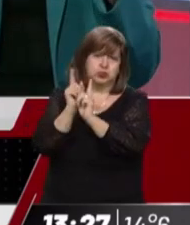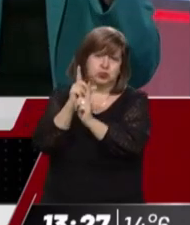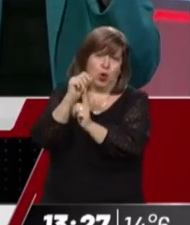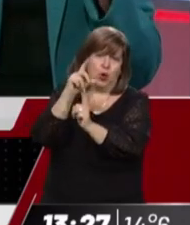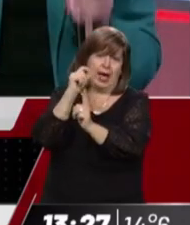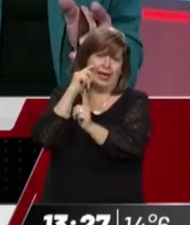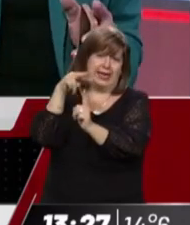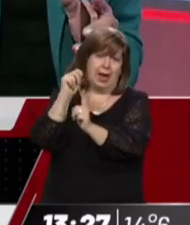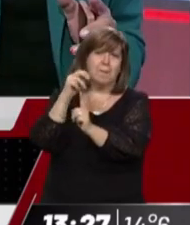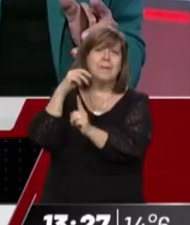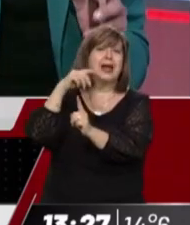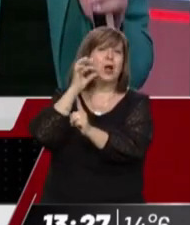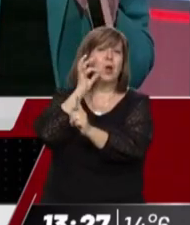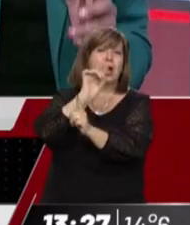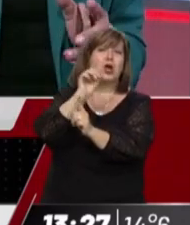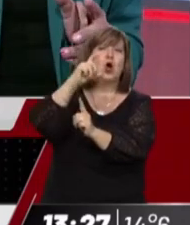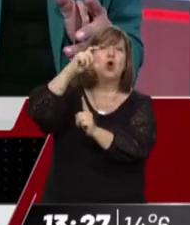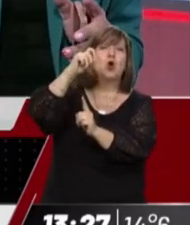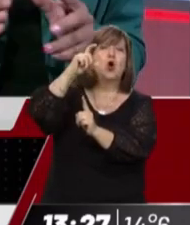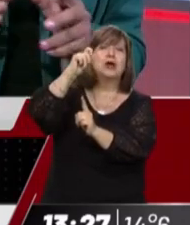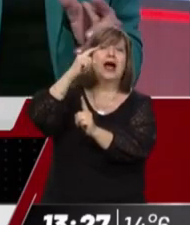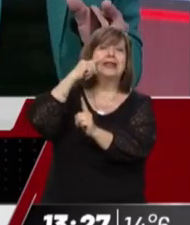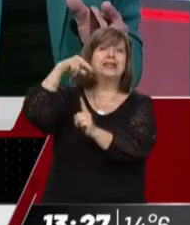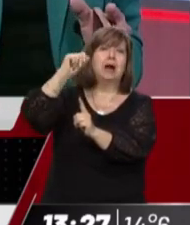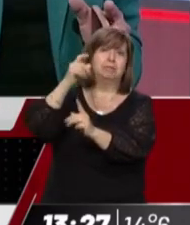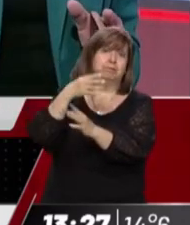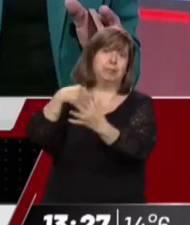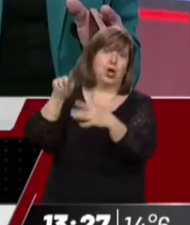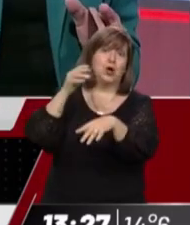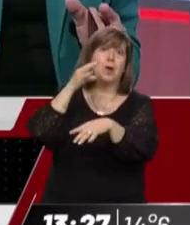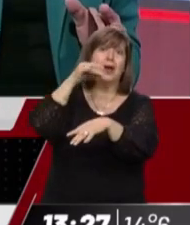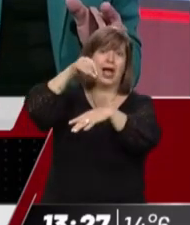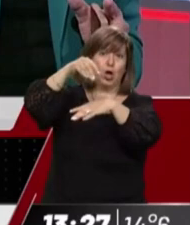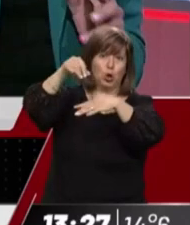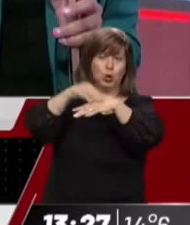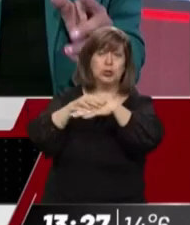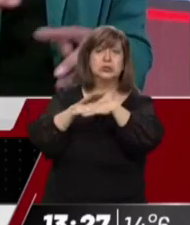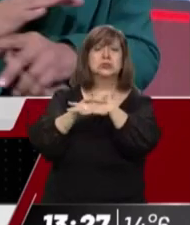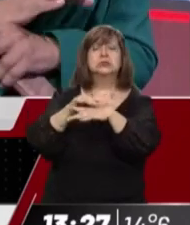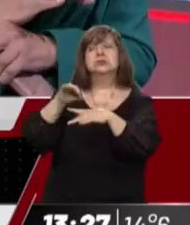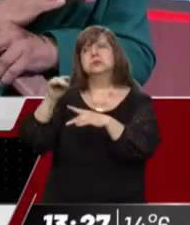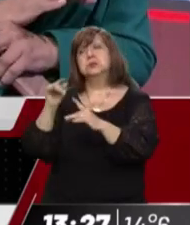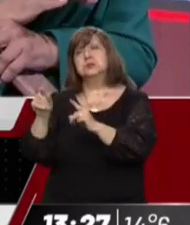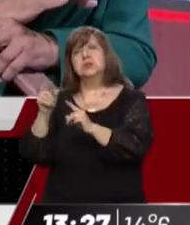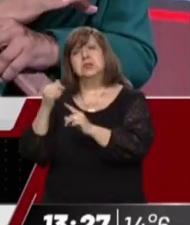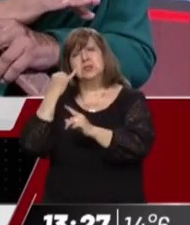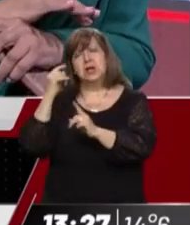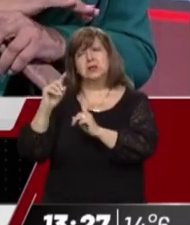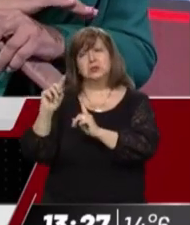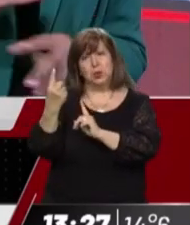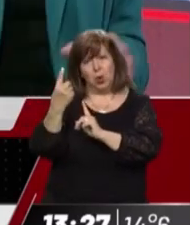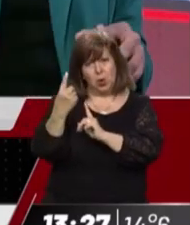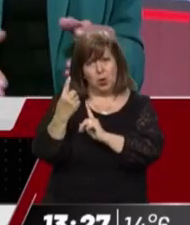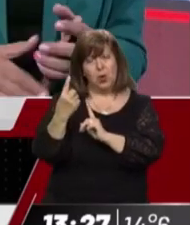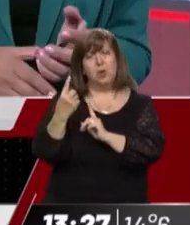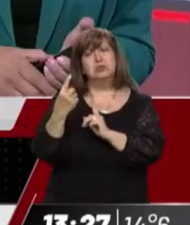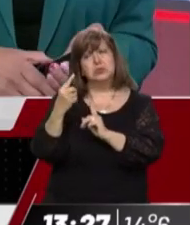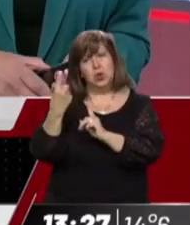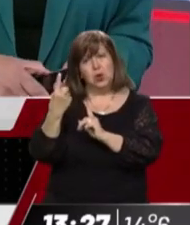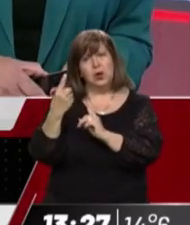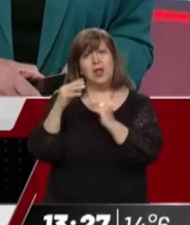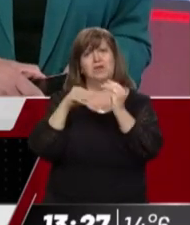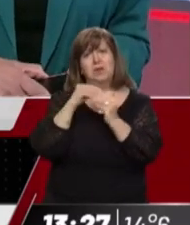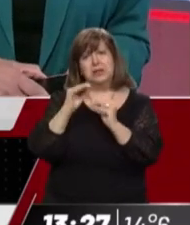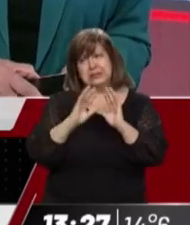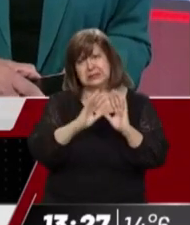Estuvo 3 meses internada, aislada de su familia totalmente, de sus hijos. Hoy está sin consumir absolutamente nada